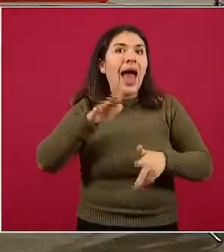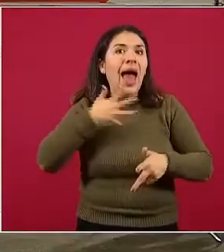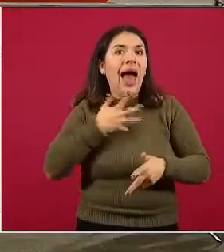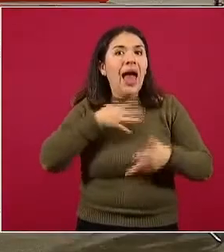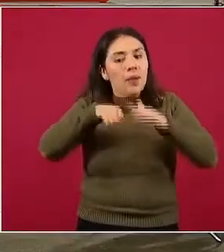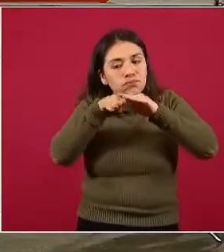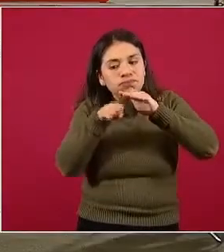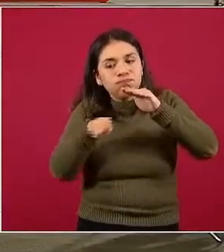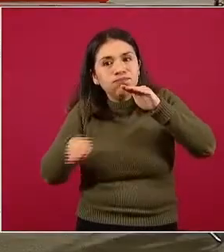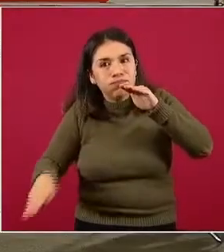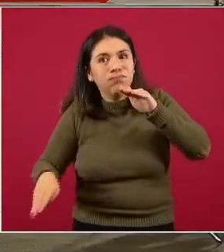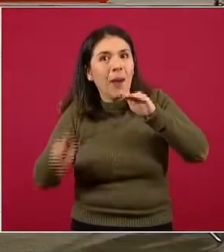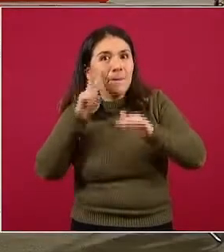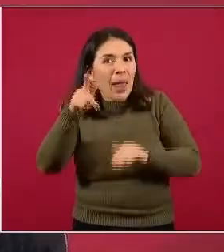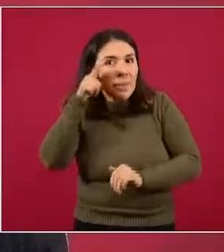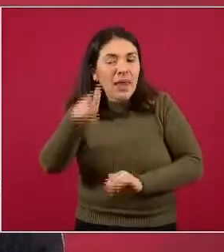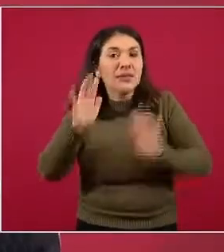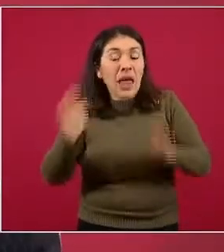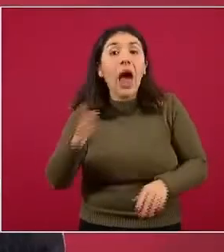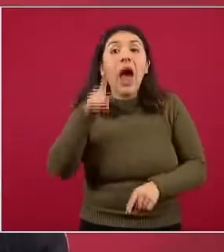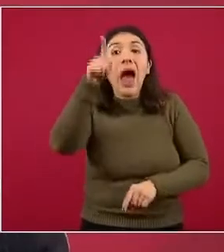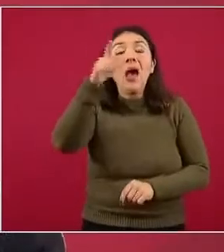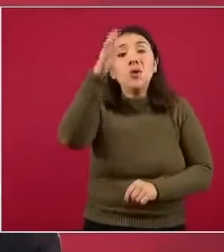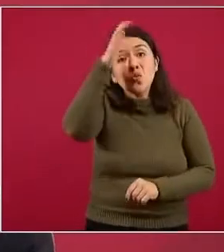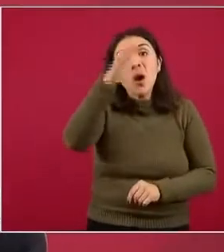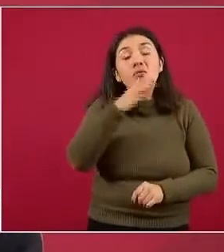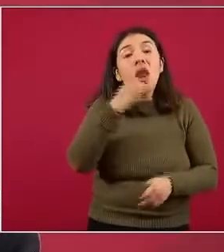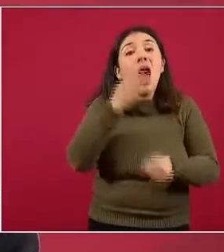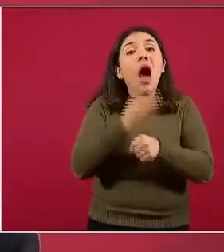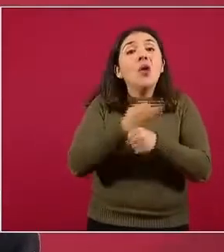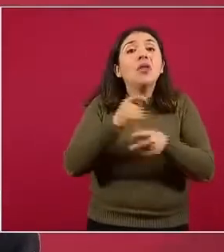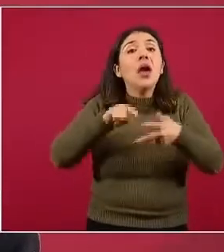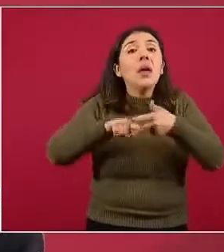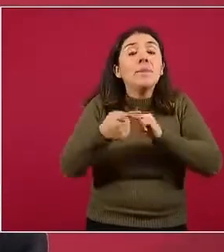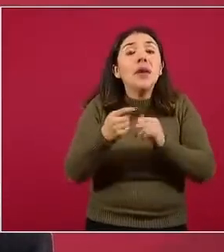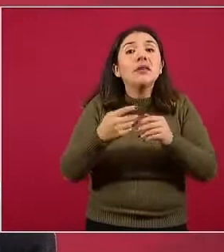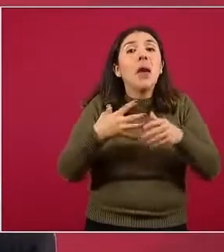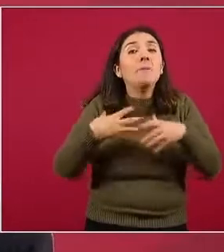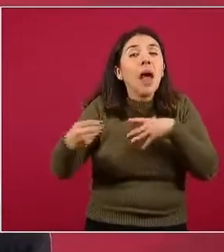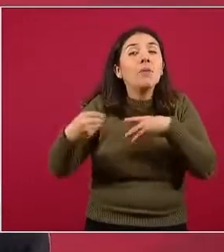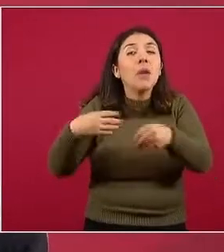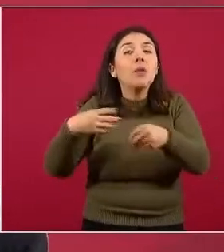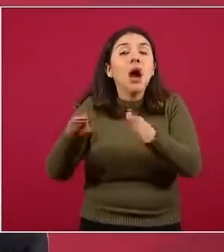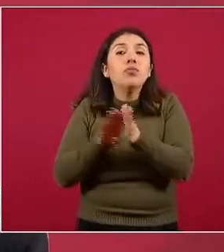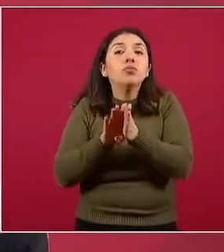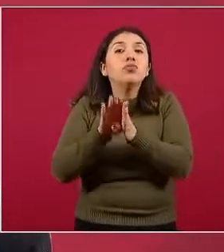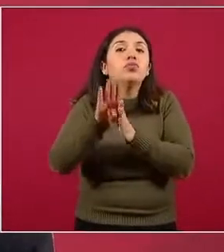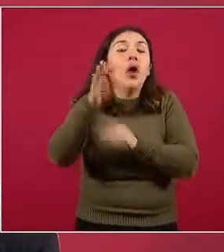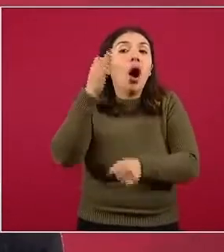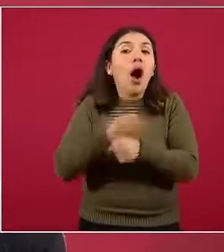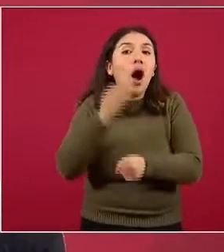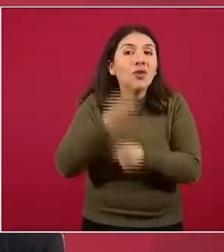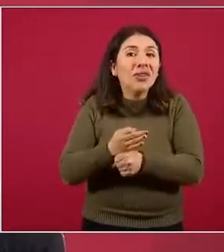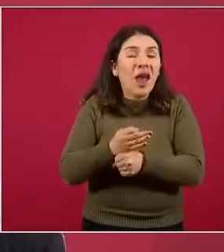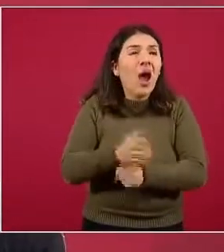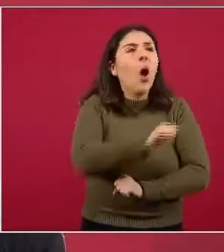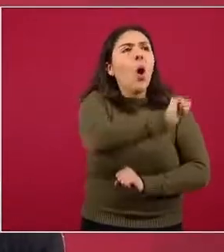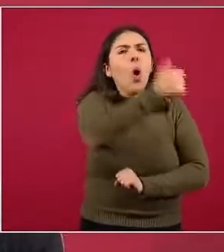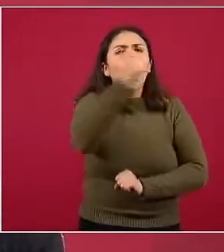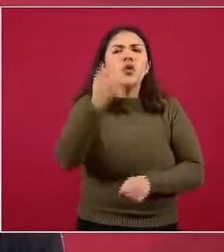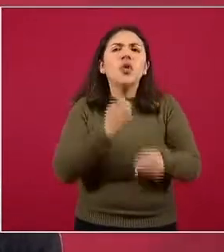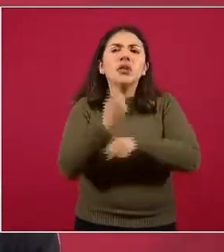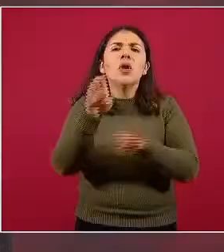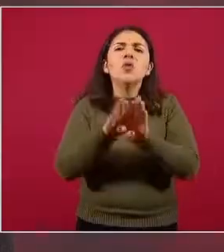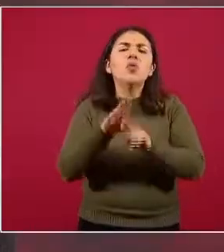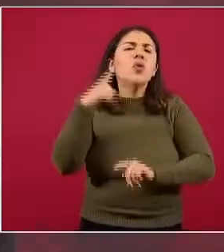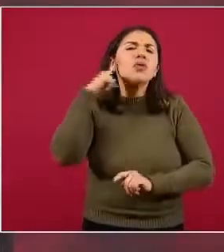descenso, Coahuila está apenas iniciando el descenso de la actividad epidémica de este rebrote, mientras que hay otros como